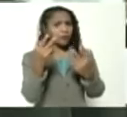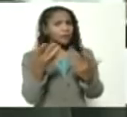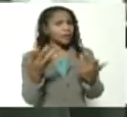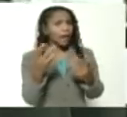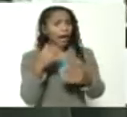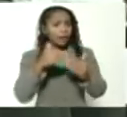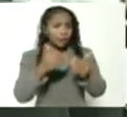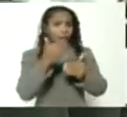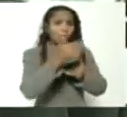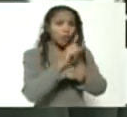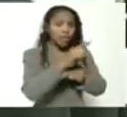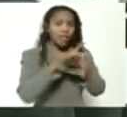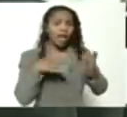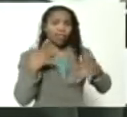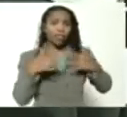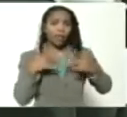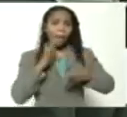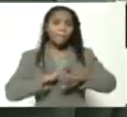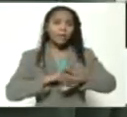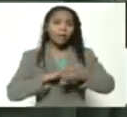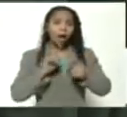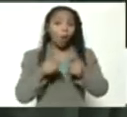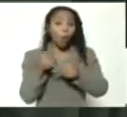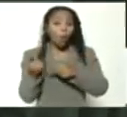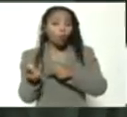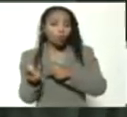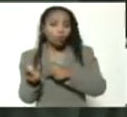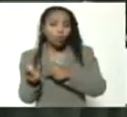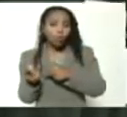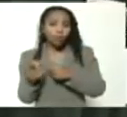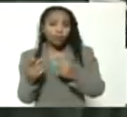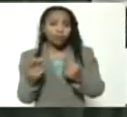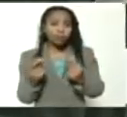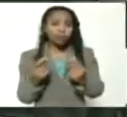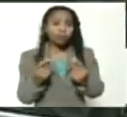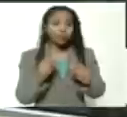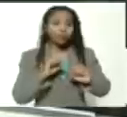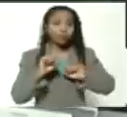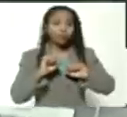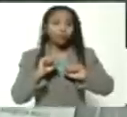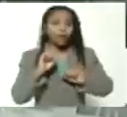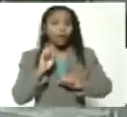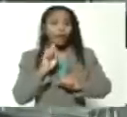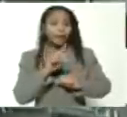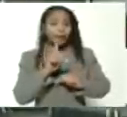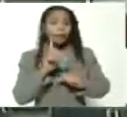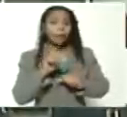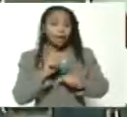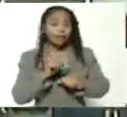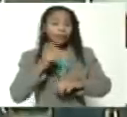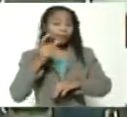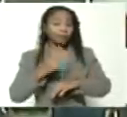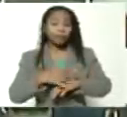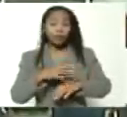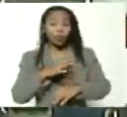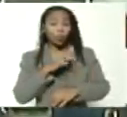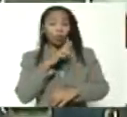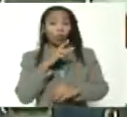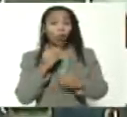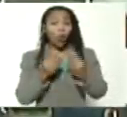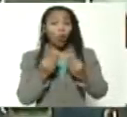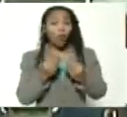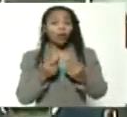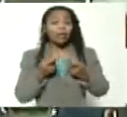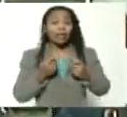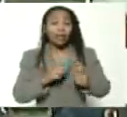evento ocurre otro de proporciones también criminalmente terribles, como fue el